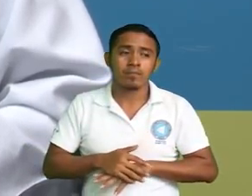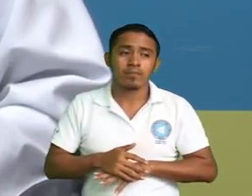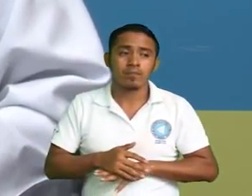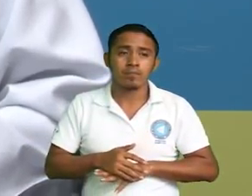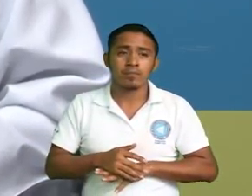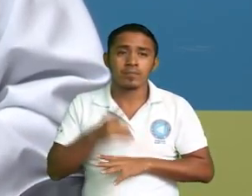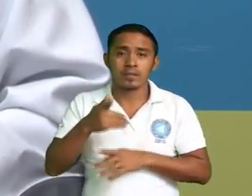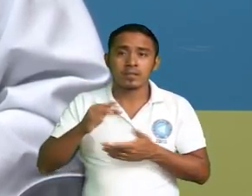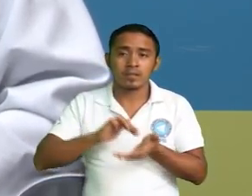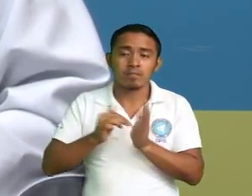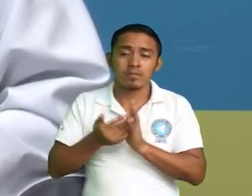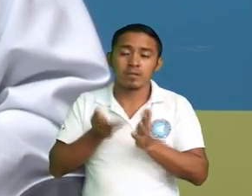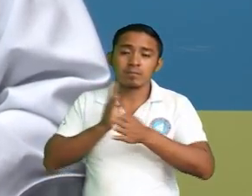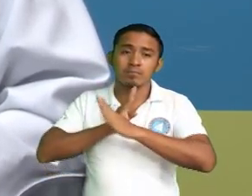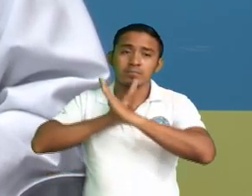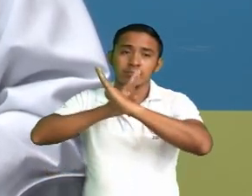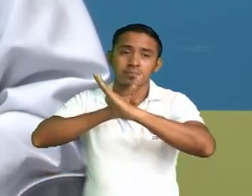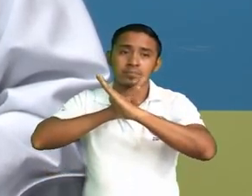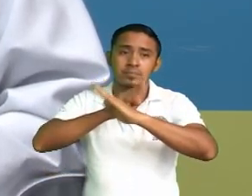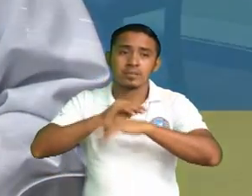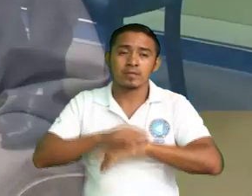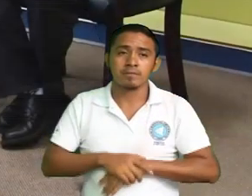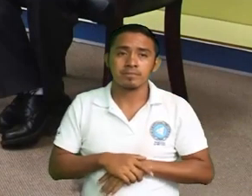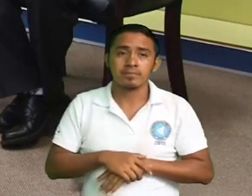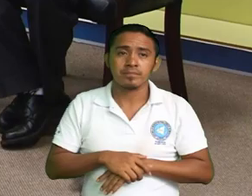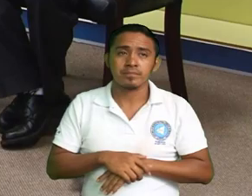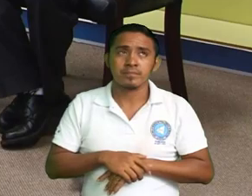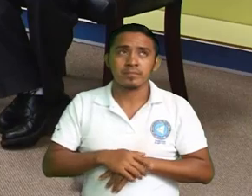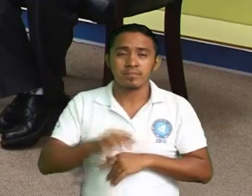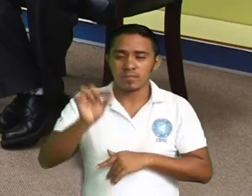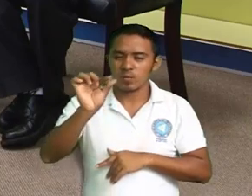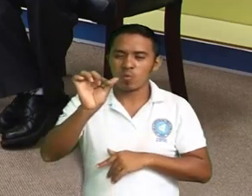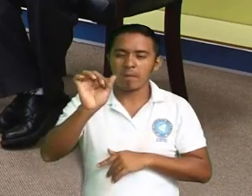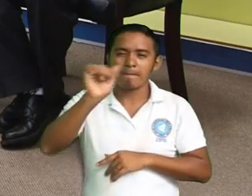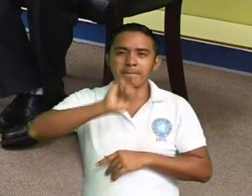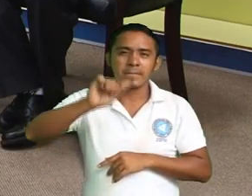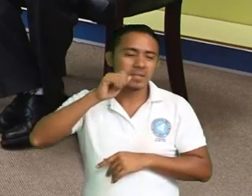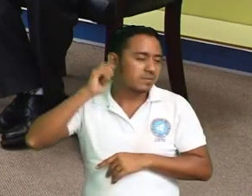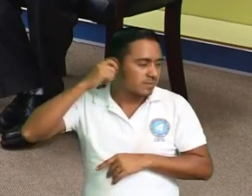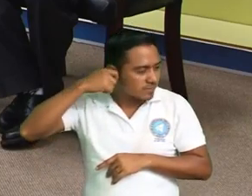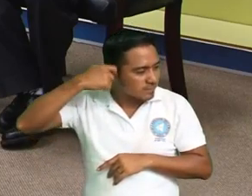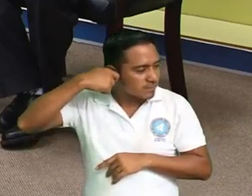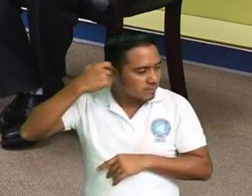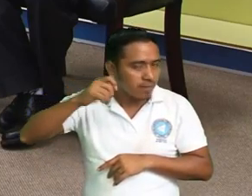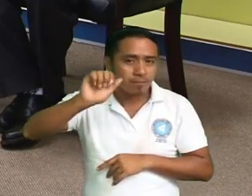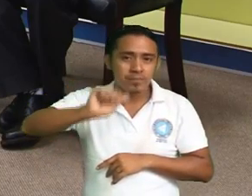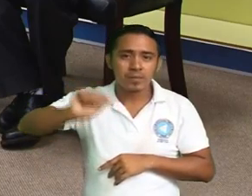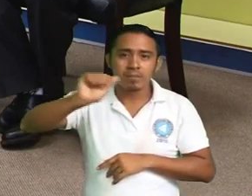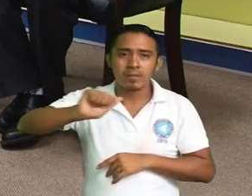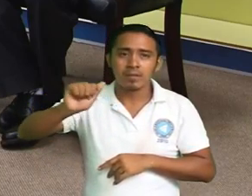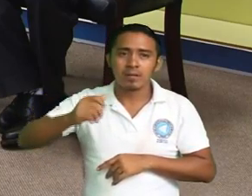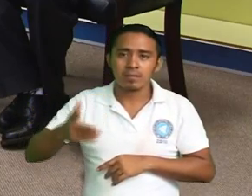organismo de defensa, ¿verdad? Nosotros estamos hablando de esa cosita María que nos sacamos. Exactamente. Que le decimos,